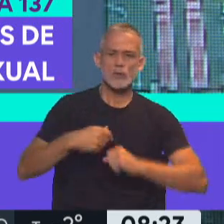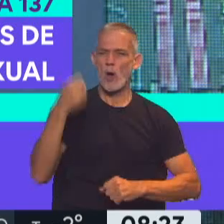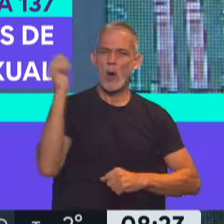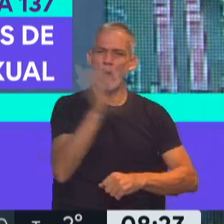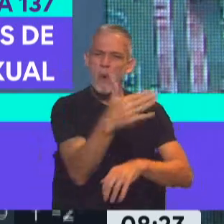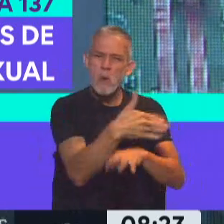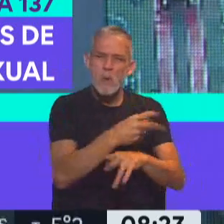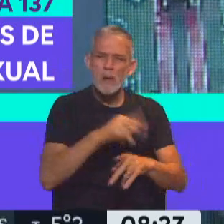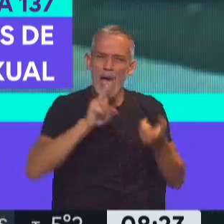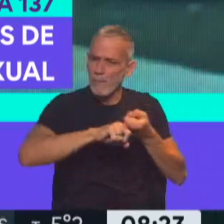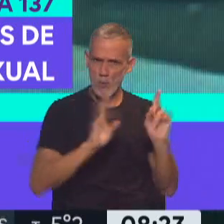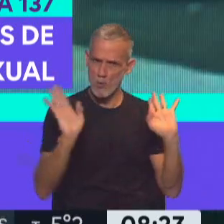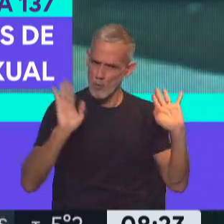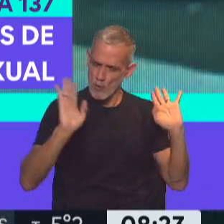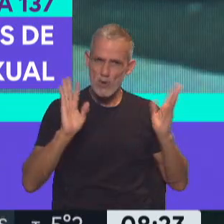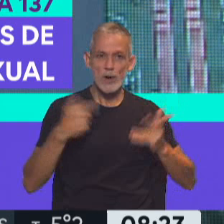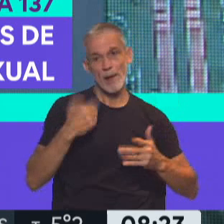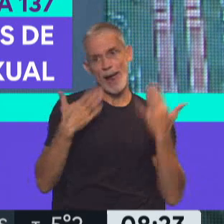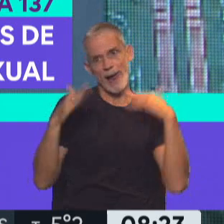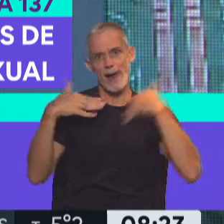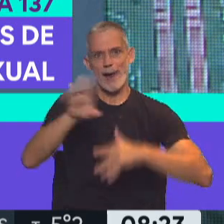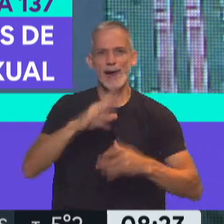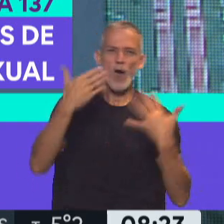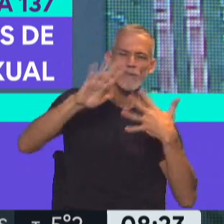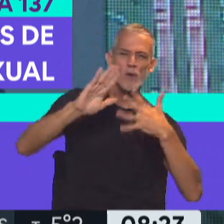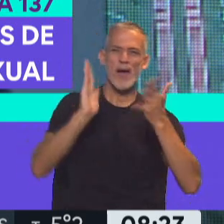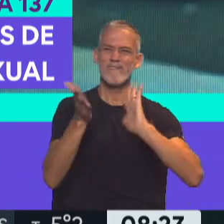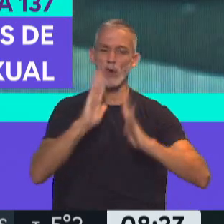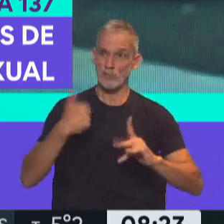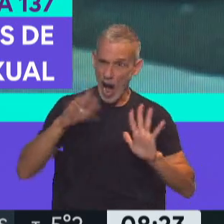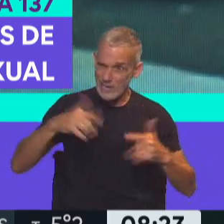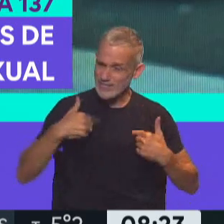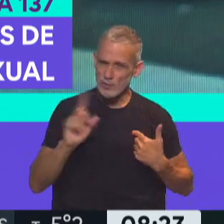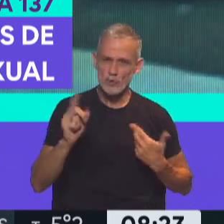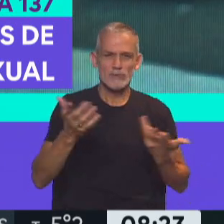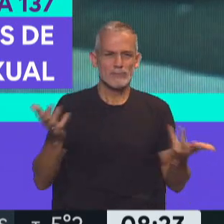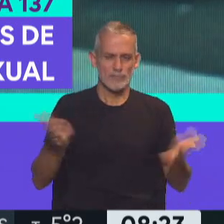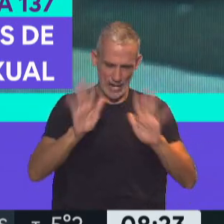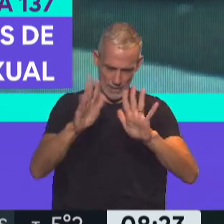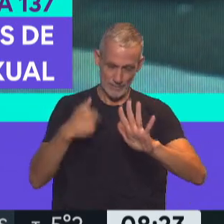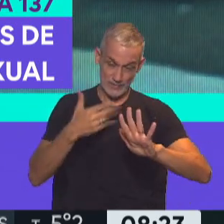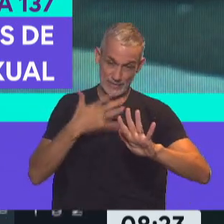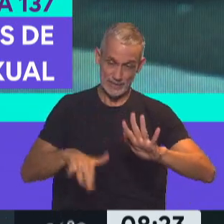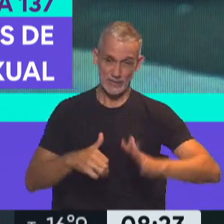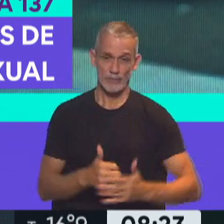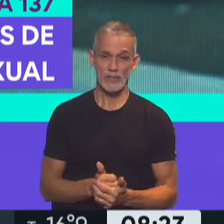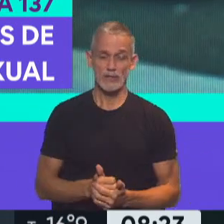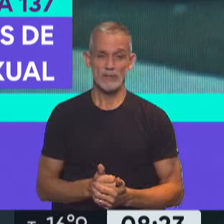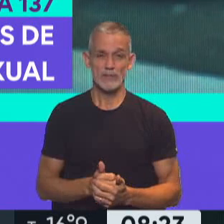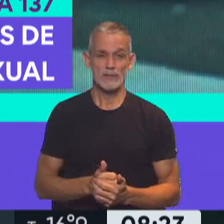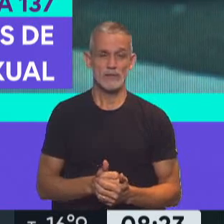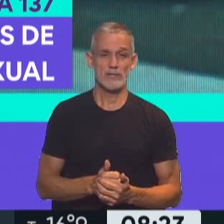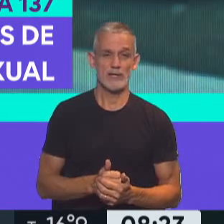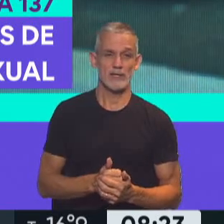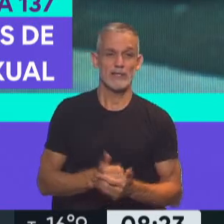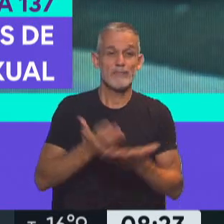la mujer, yo no soy esto. Claro. Y quieren justificar un poco sus prácticas sacándose de esos lugares. Y ayúdame a entender esto. A ver, yo no lo entiendo.